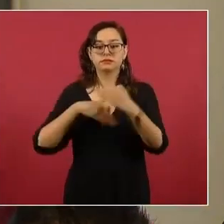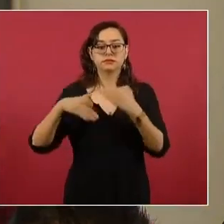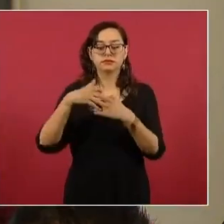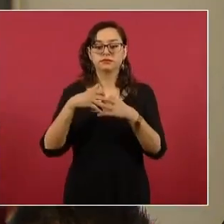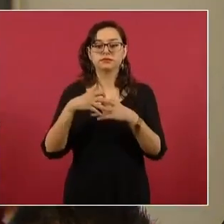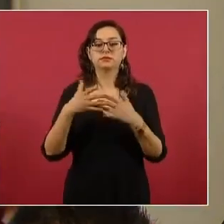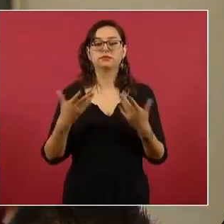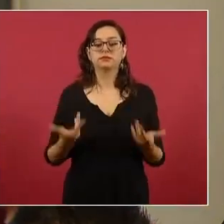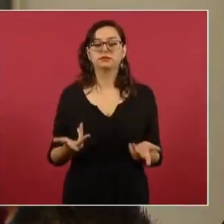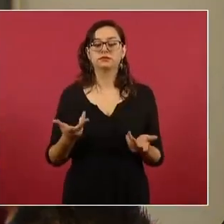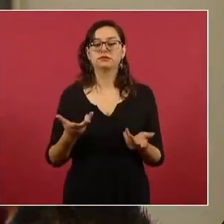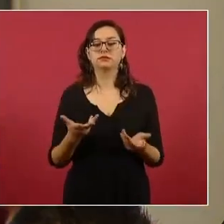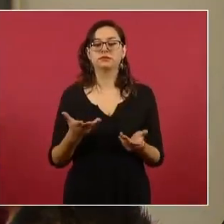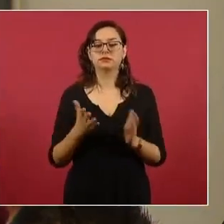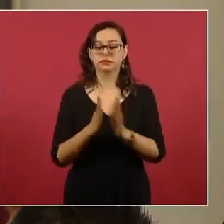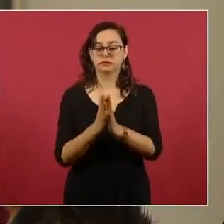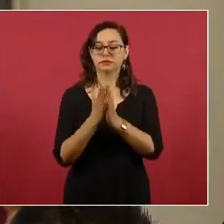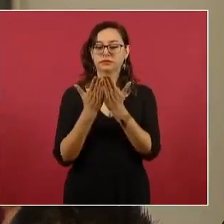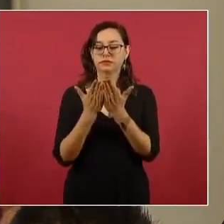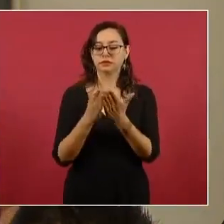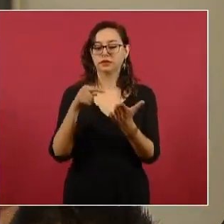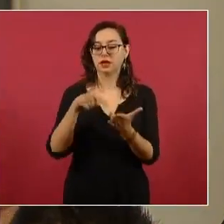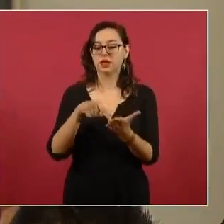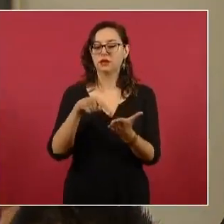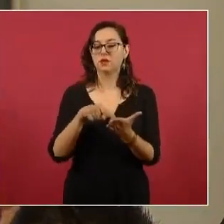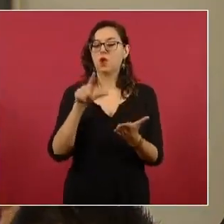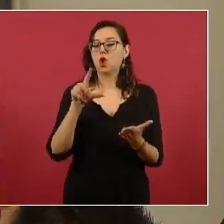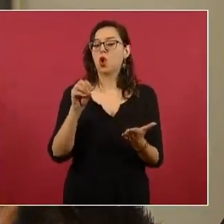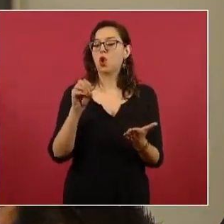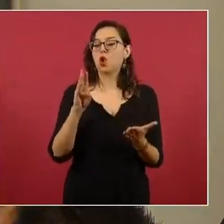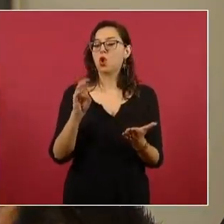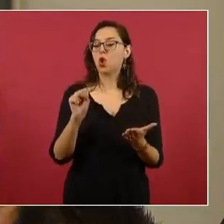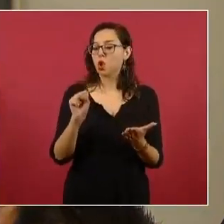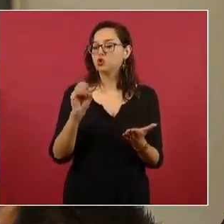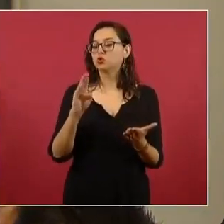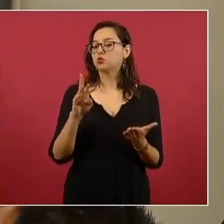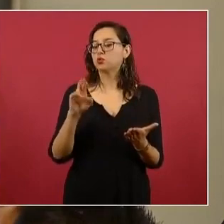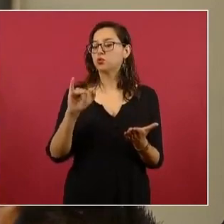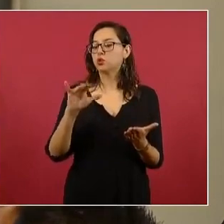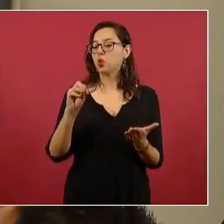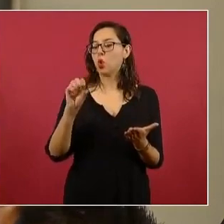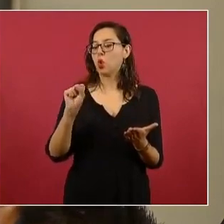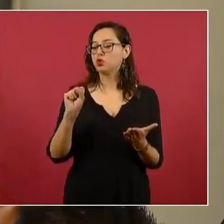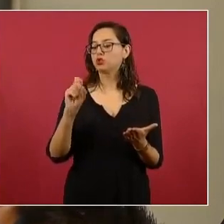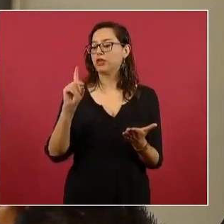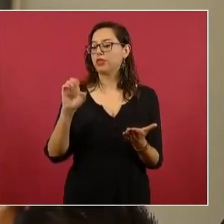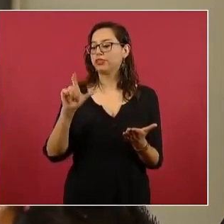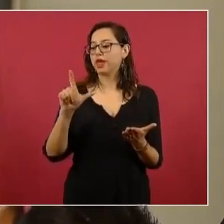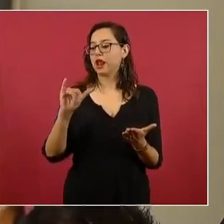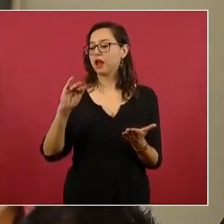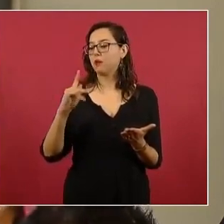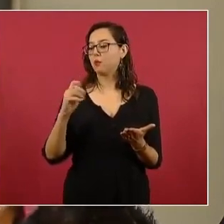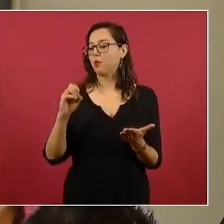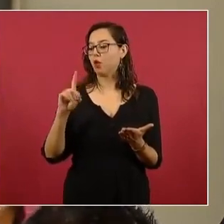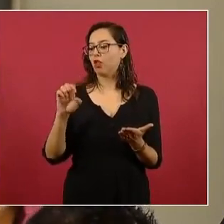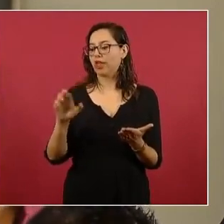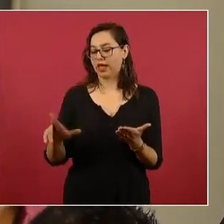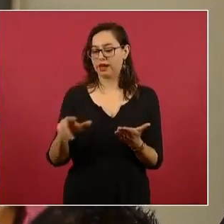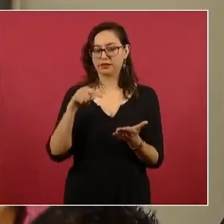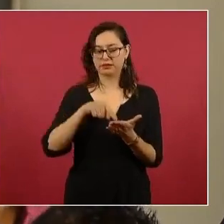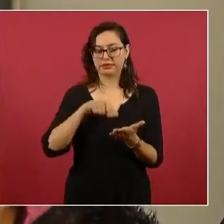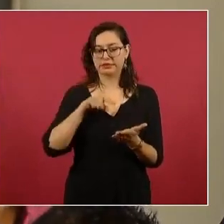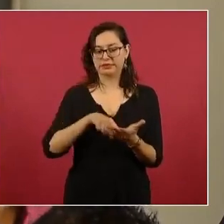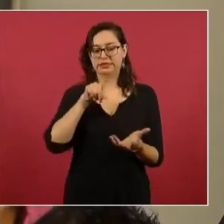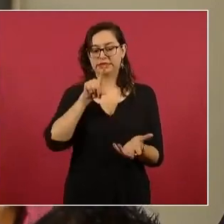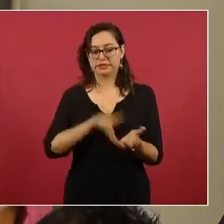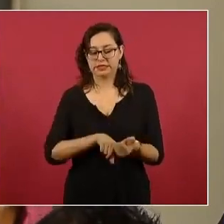el libro Los brujos del poder, del reportero José Gil Olmos, durante el gobierno de Vicente Fox se